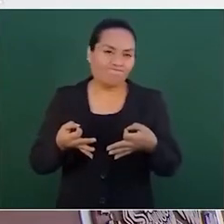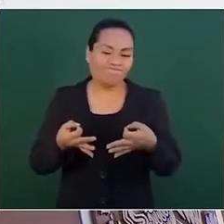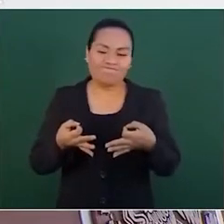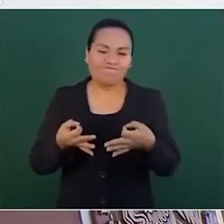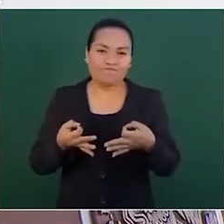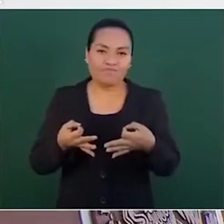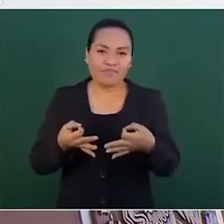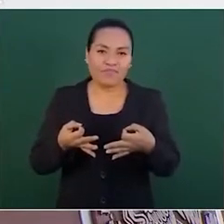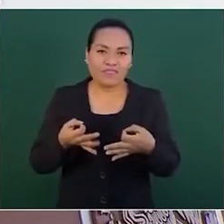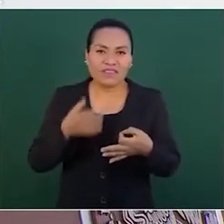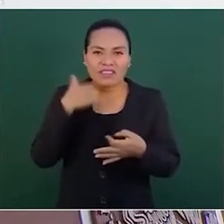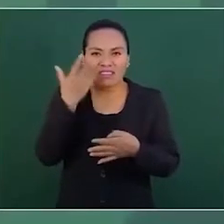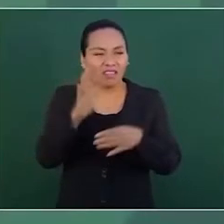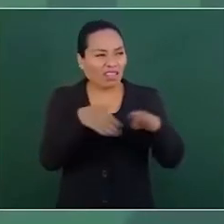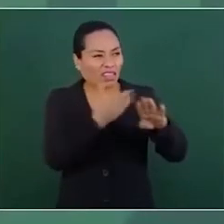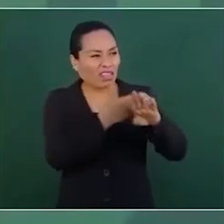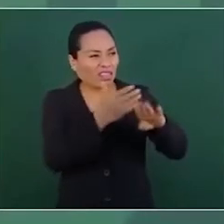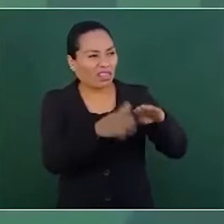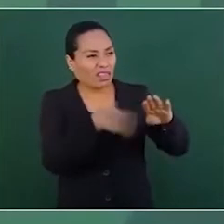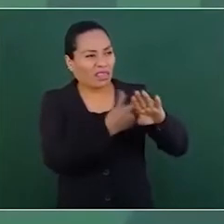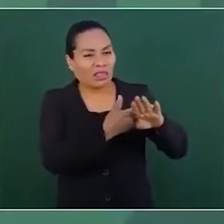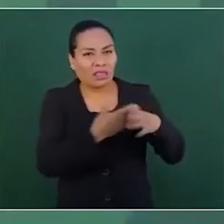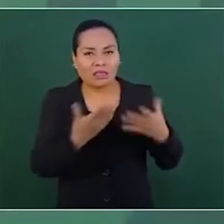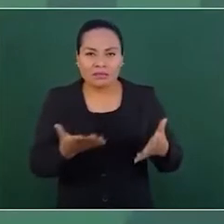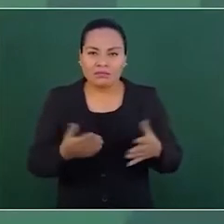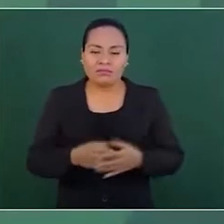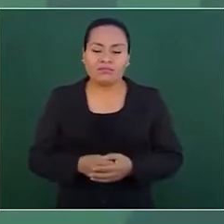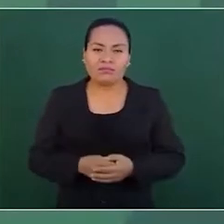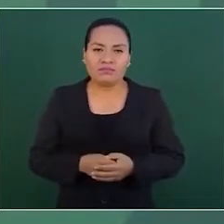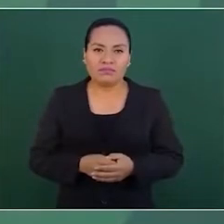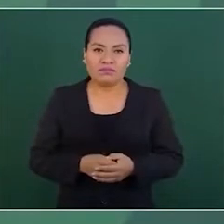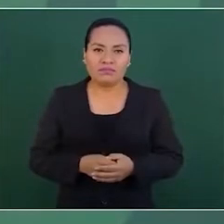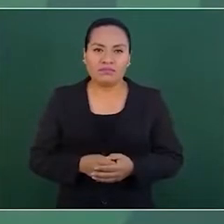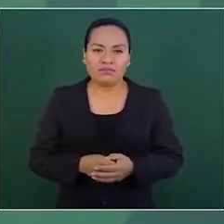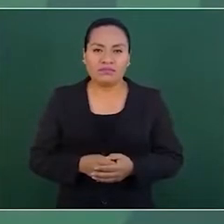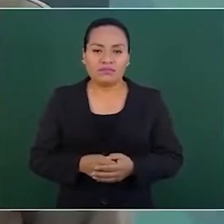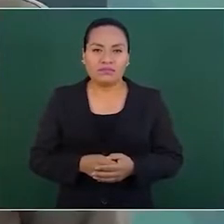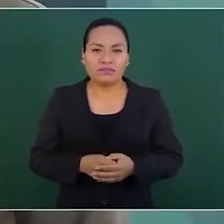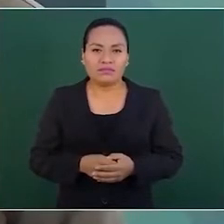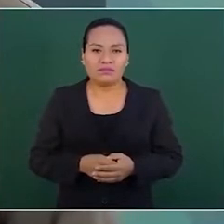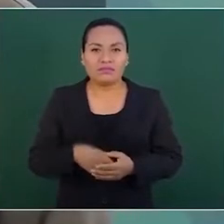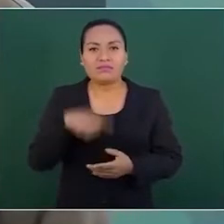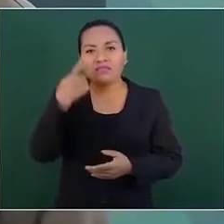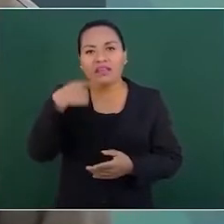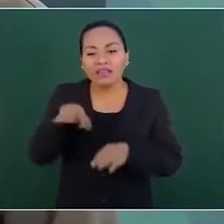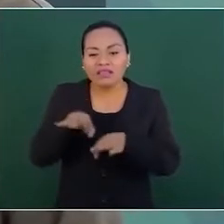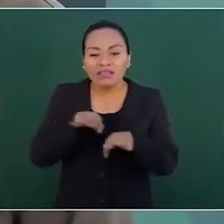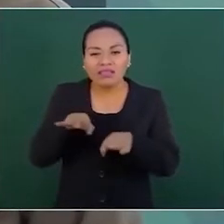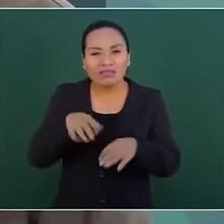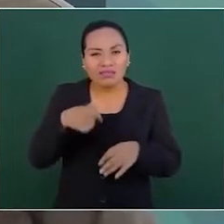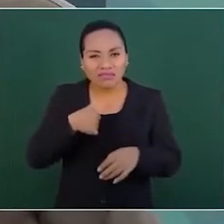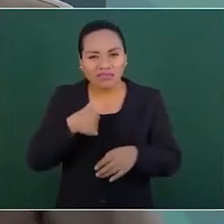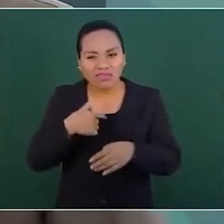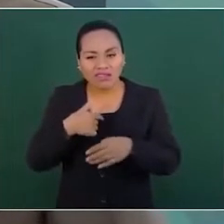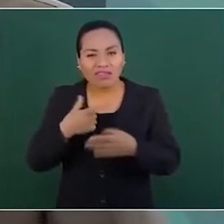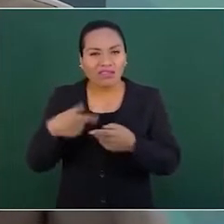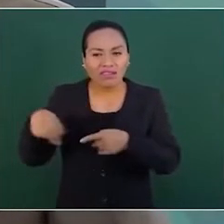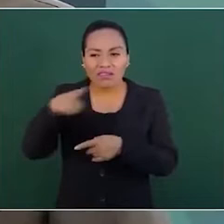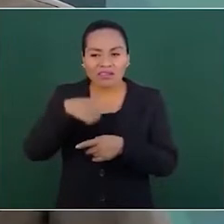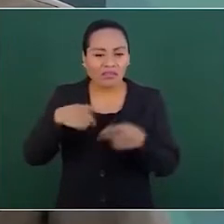buscar mancharnos con la máxima de lámpara del periodismo, que la calumnia cuando no mancha